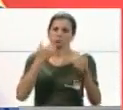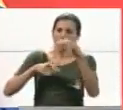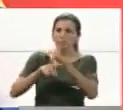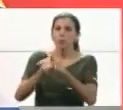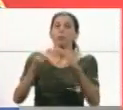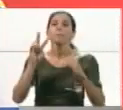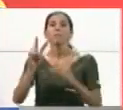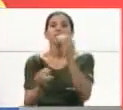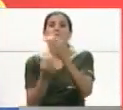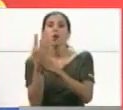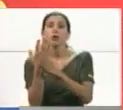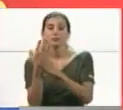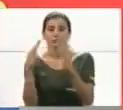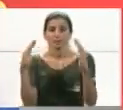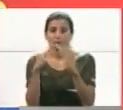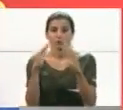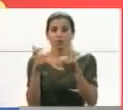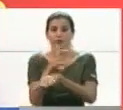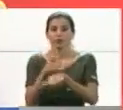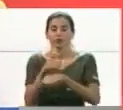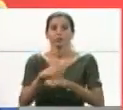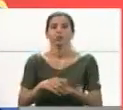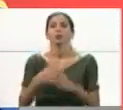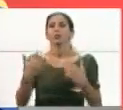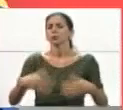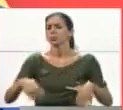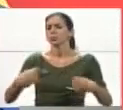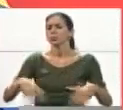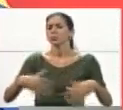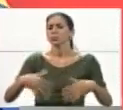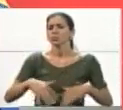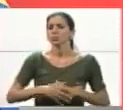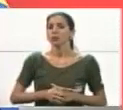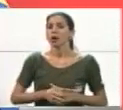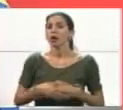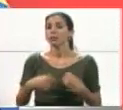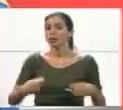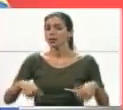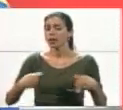Palacio de Miraflores. Ay, ay, ay, Dios mío querido.